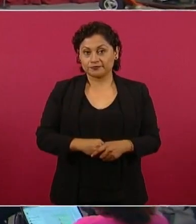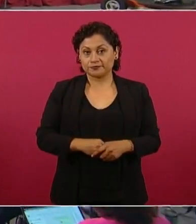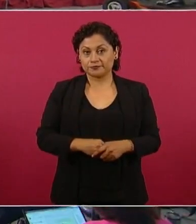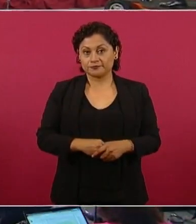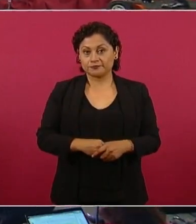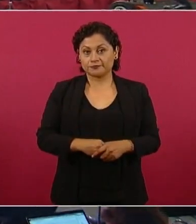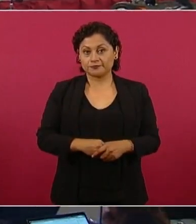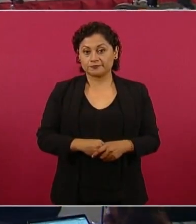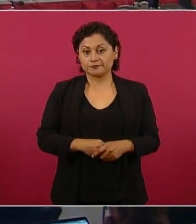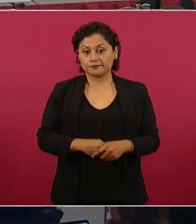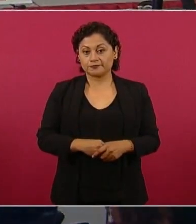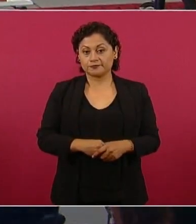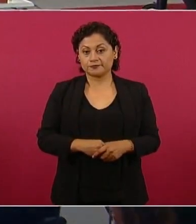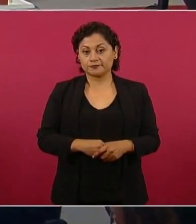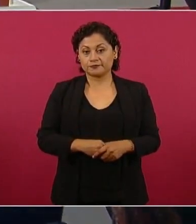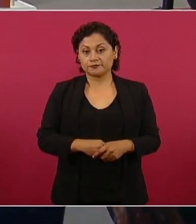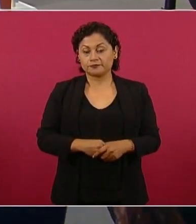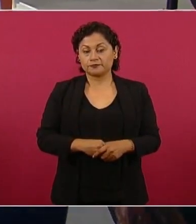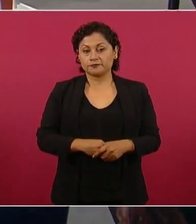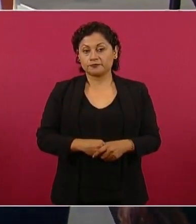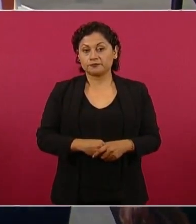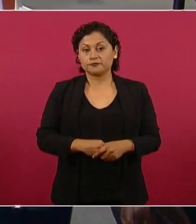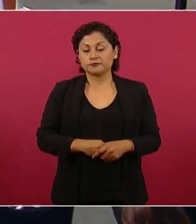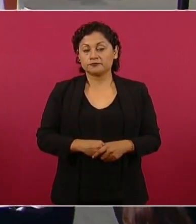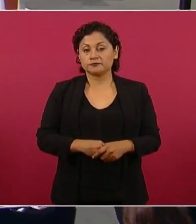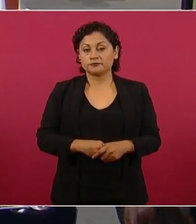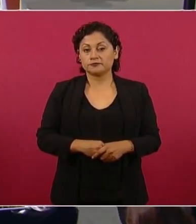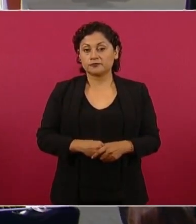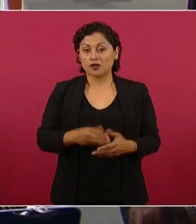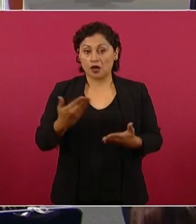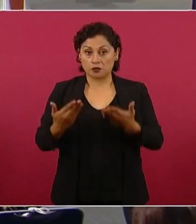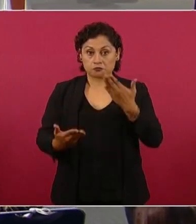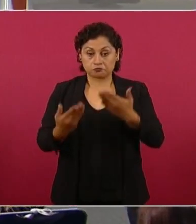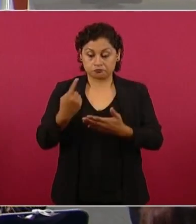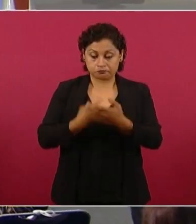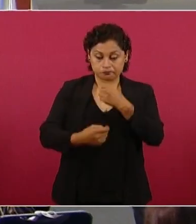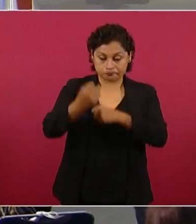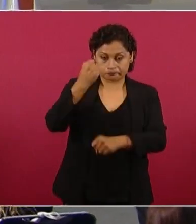y en el mismo periodo del año pasado el avance